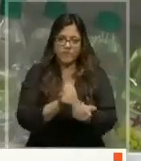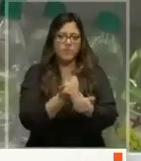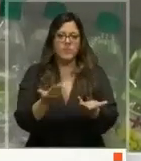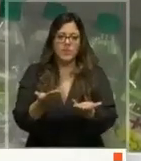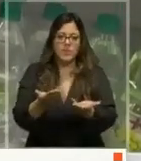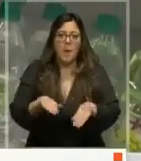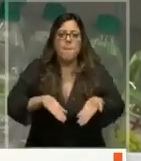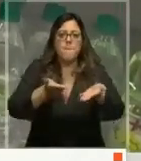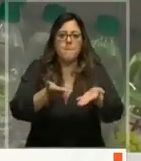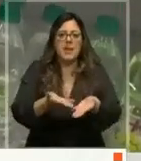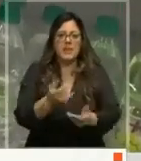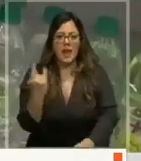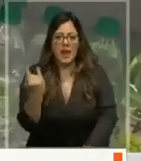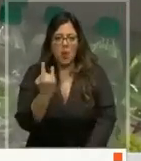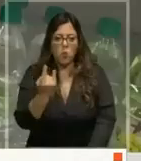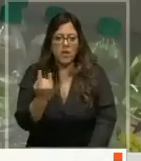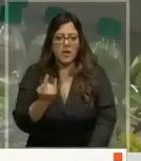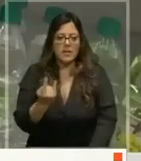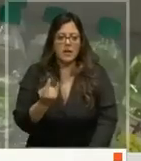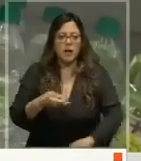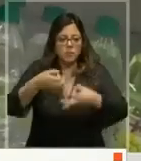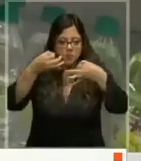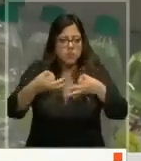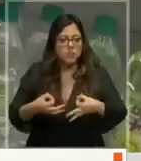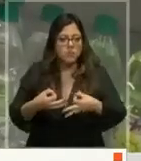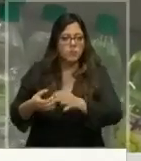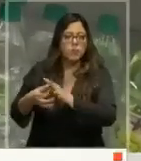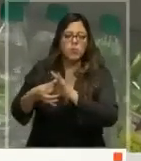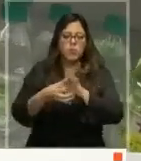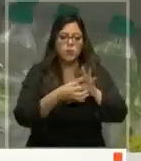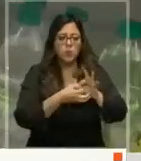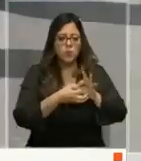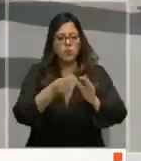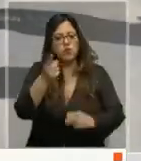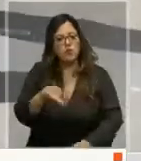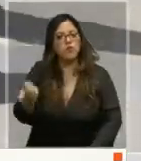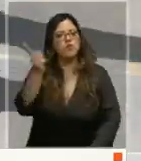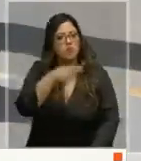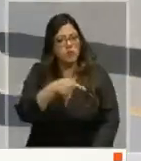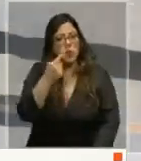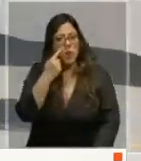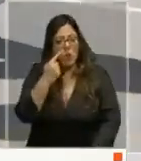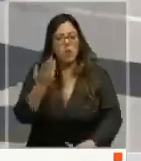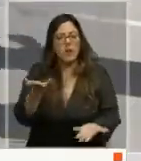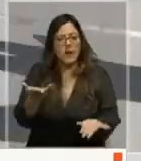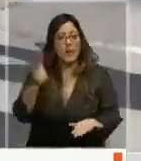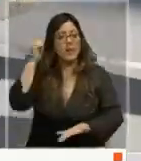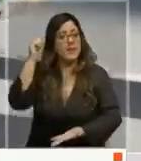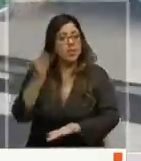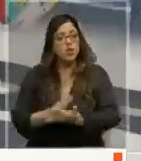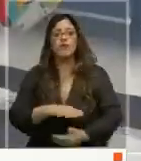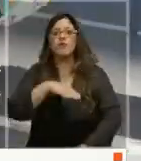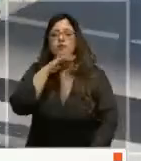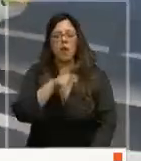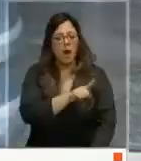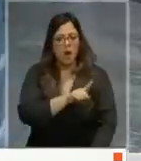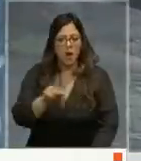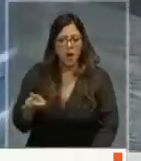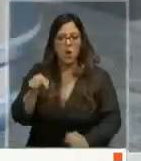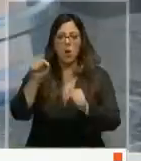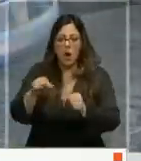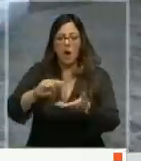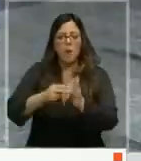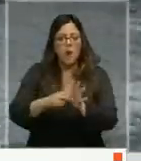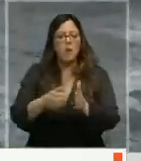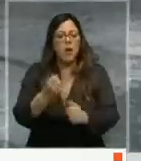abastecer la emergencia de una manera adecuada. ¿Por qué? Porque lo volvemos a insistir, las medidas han sido insuficientes. ¿Cuál es uno de los mayores